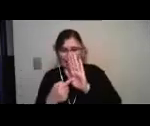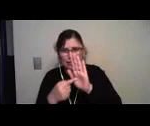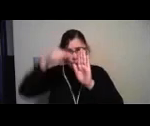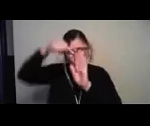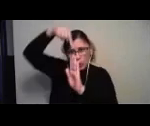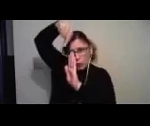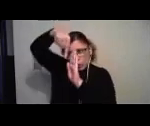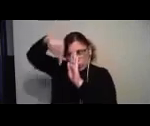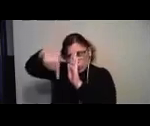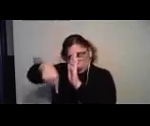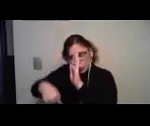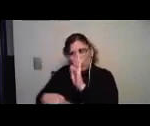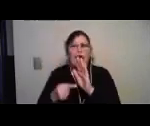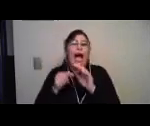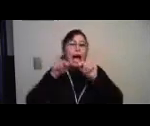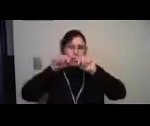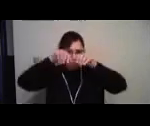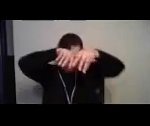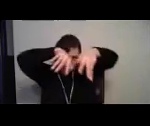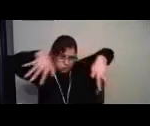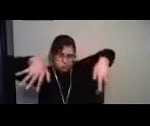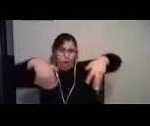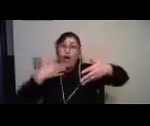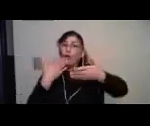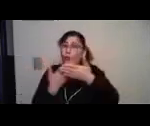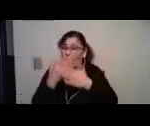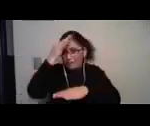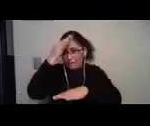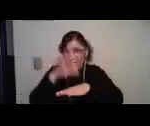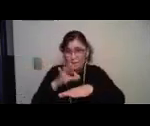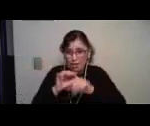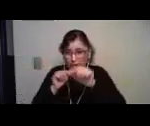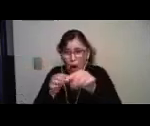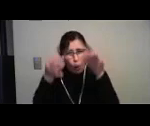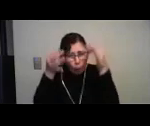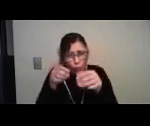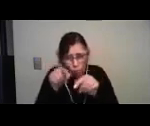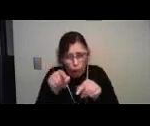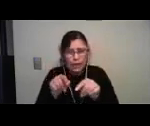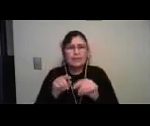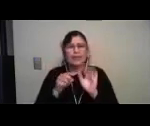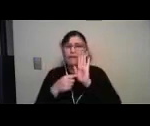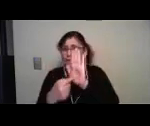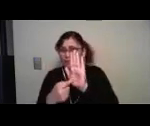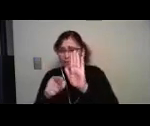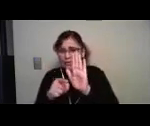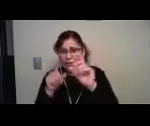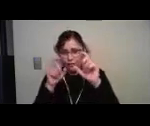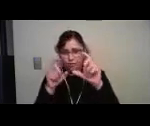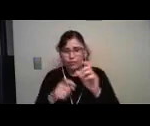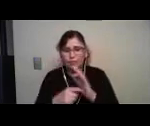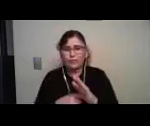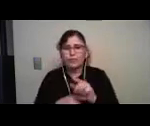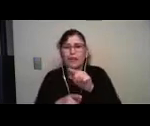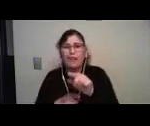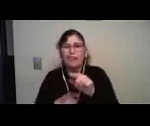vértebra va saliendo un nervio, ¿ya? Y cuando la patología se origina aquí, ¿ya? En este espacio, donde se origina la